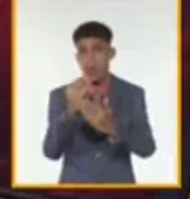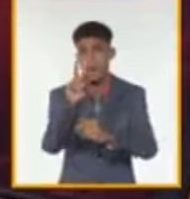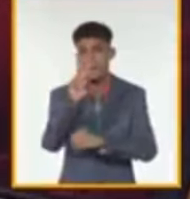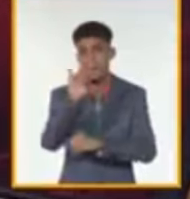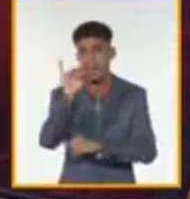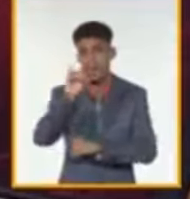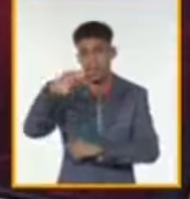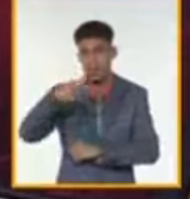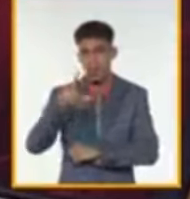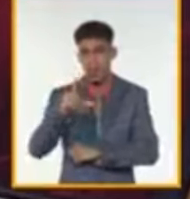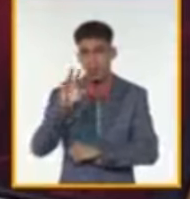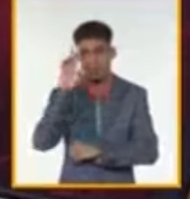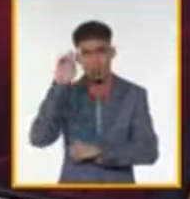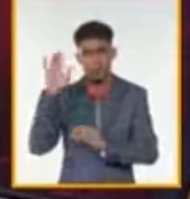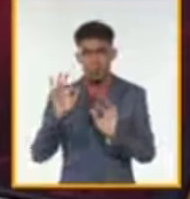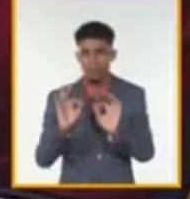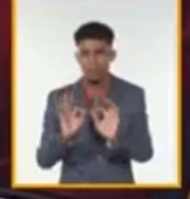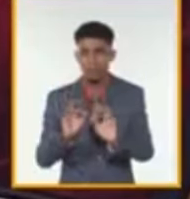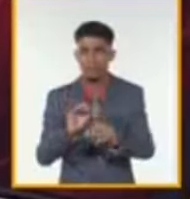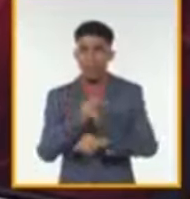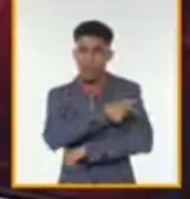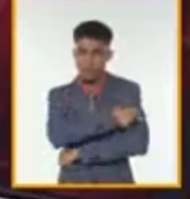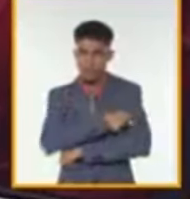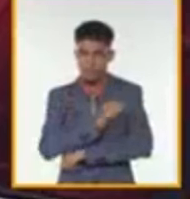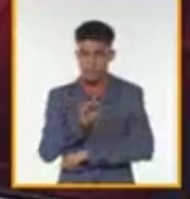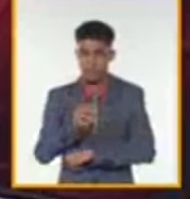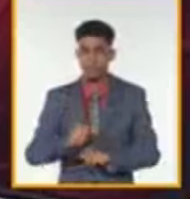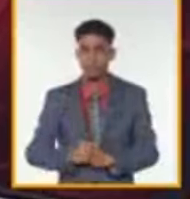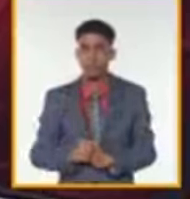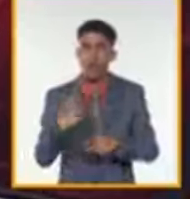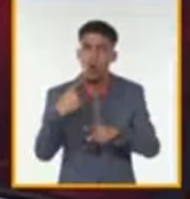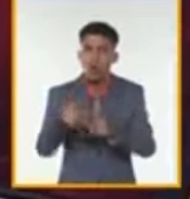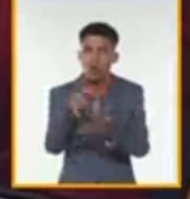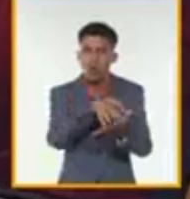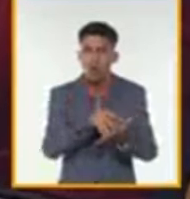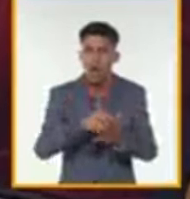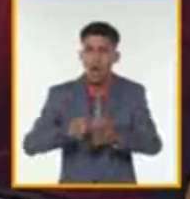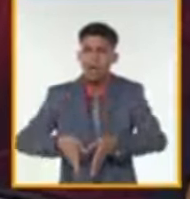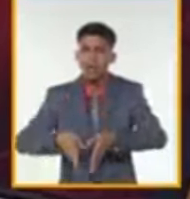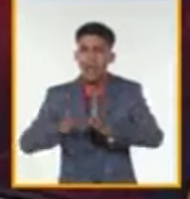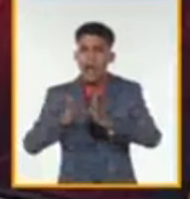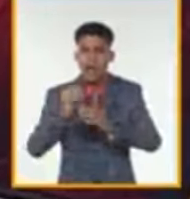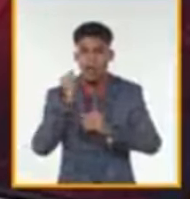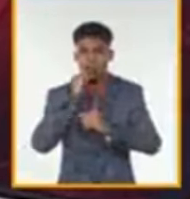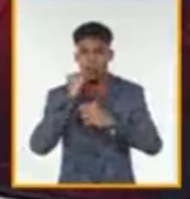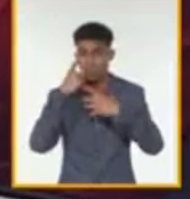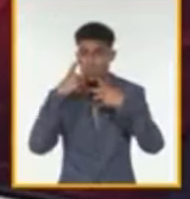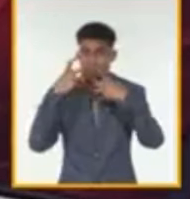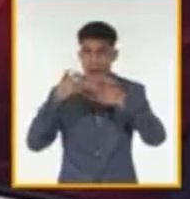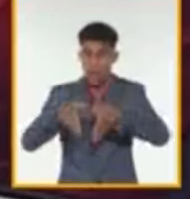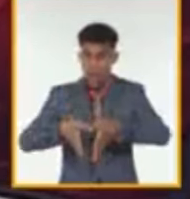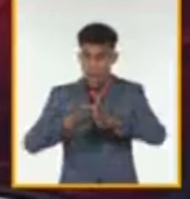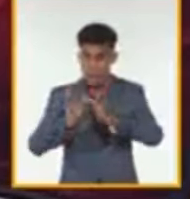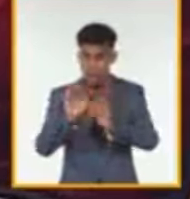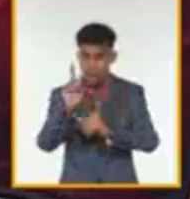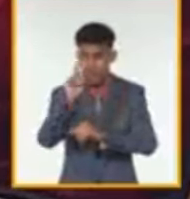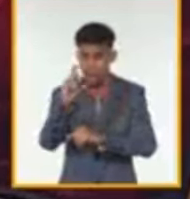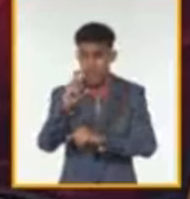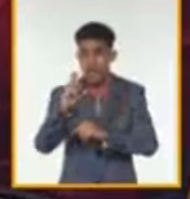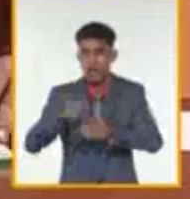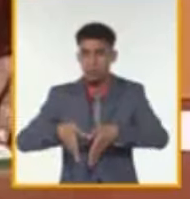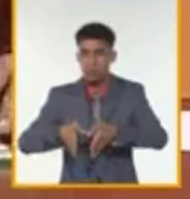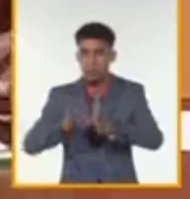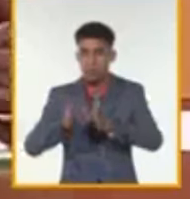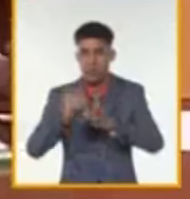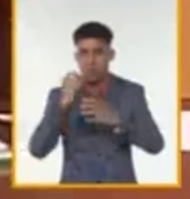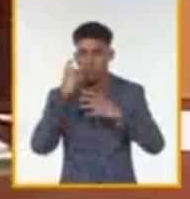la berbena de la calle Gloria una una fiesta tradicional de muchos años acá en Santa Clara los conciertos compartidos que se ya se desarrollan tradicionalmente en Villa